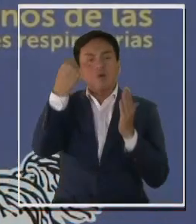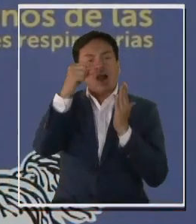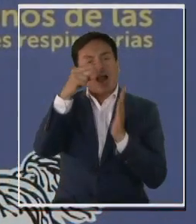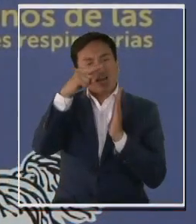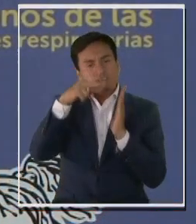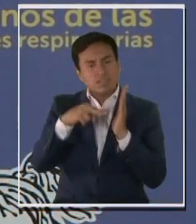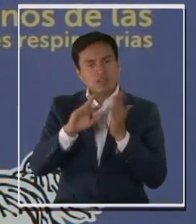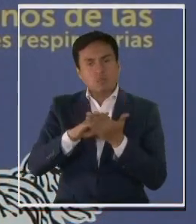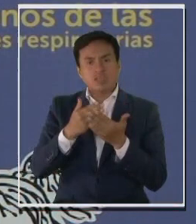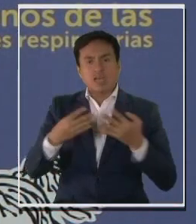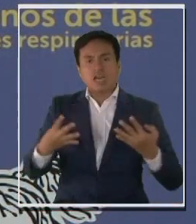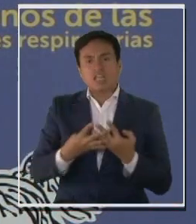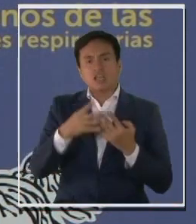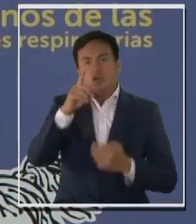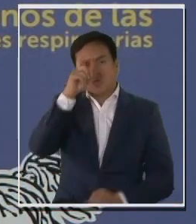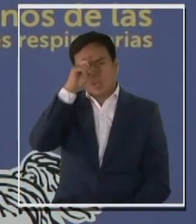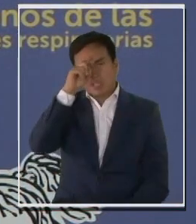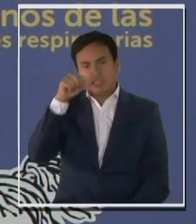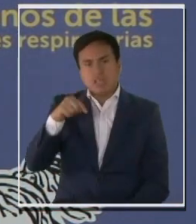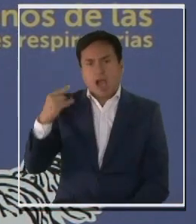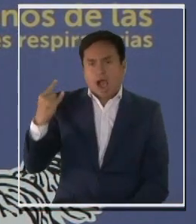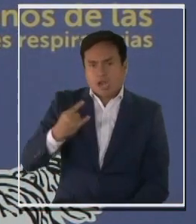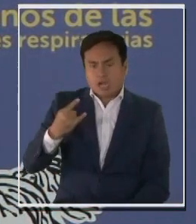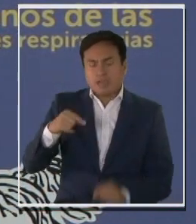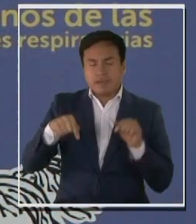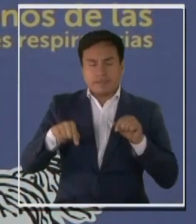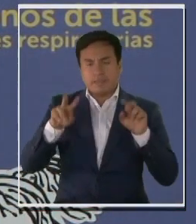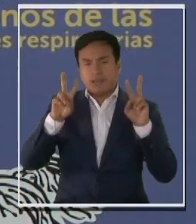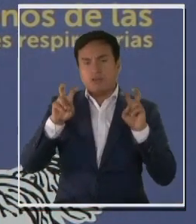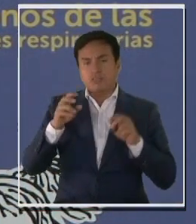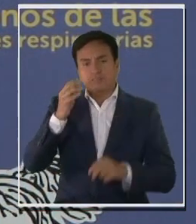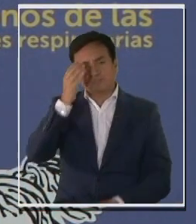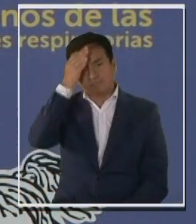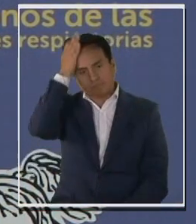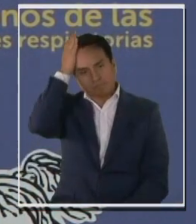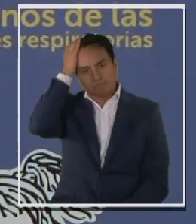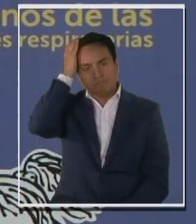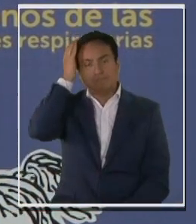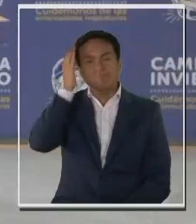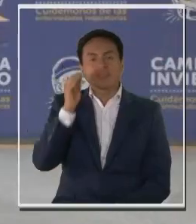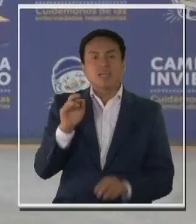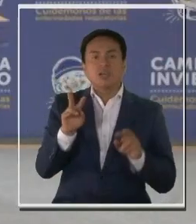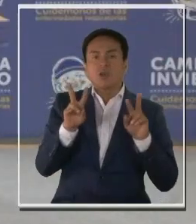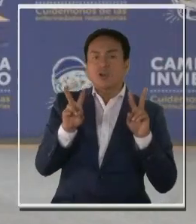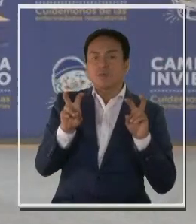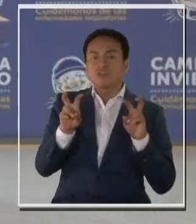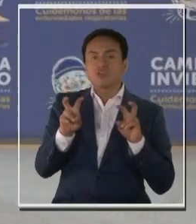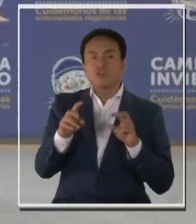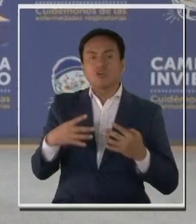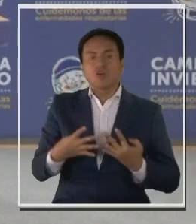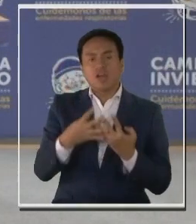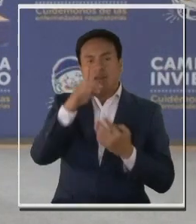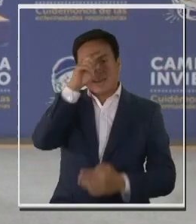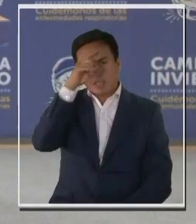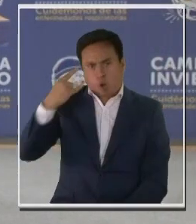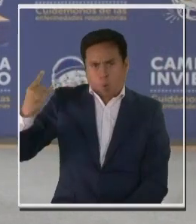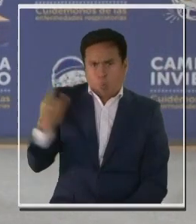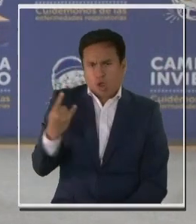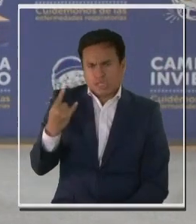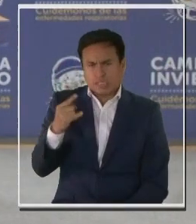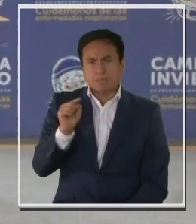Cómo está la red de urgencia en esta en esta ocasión si con respecto a la red de urgencia